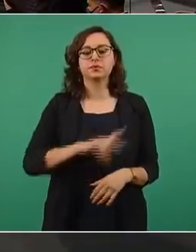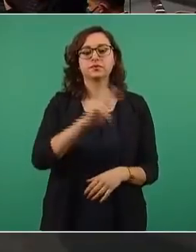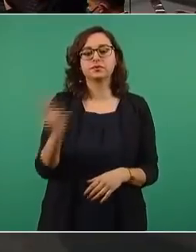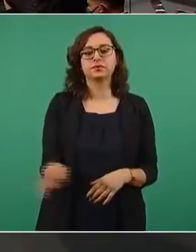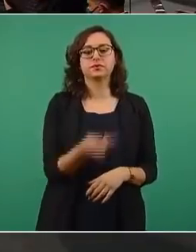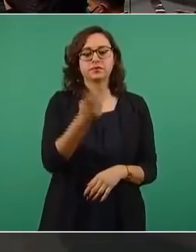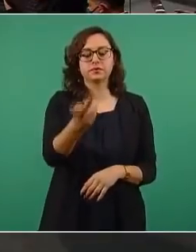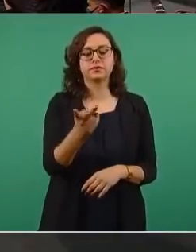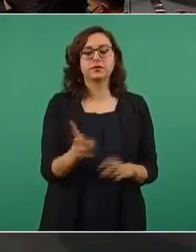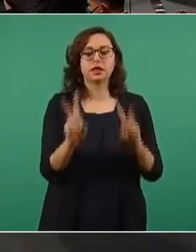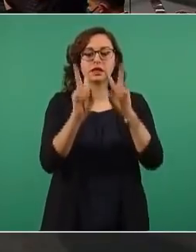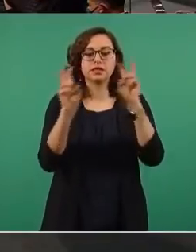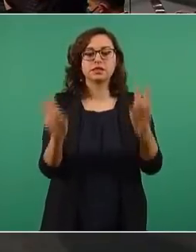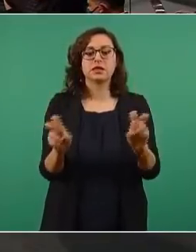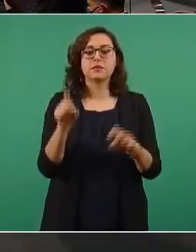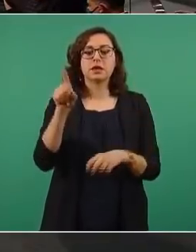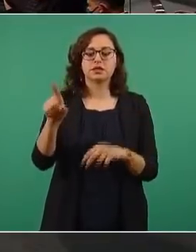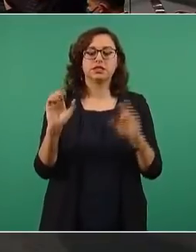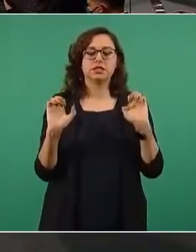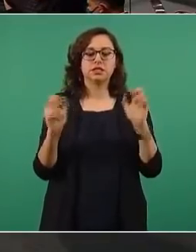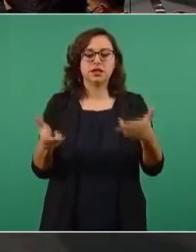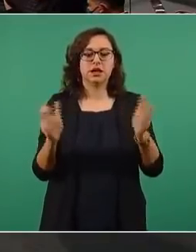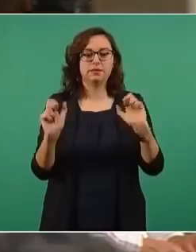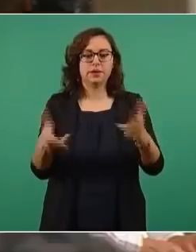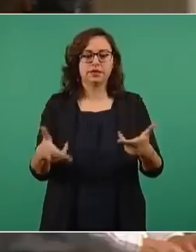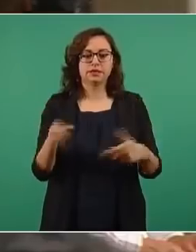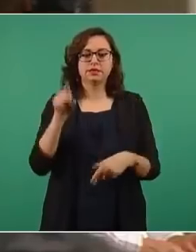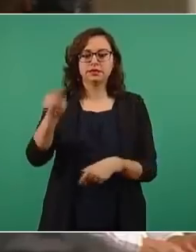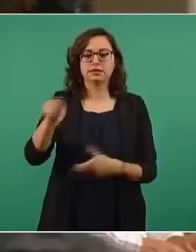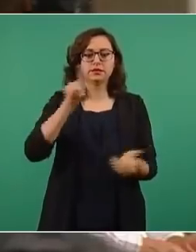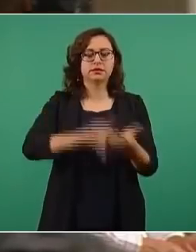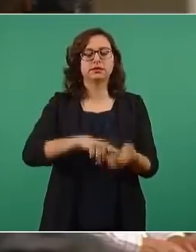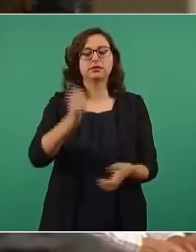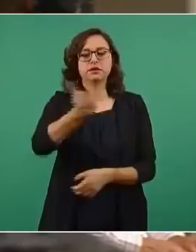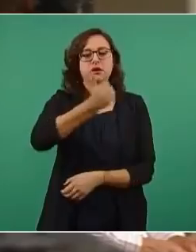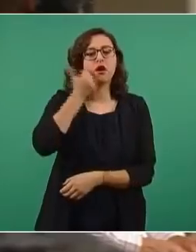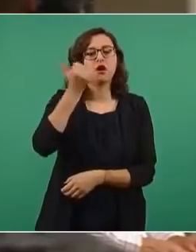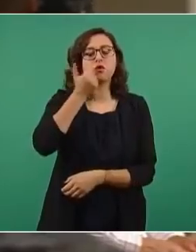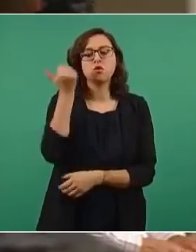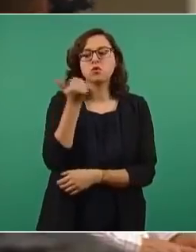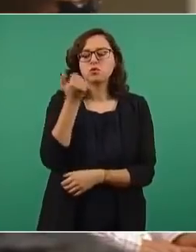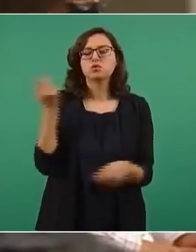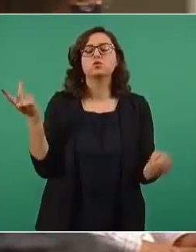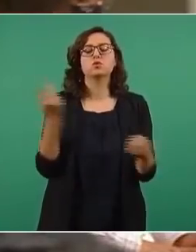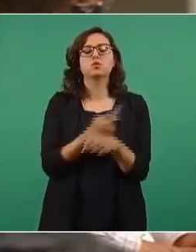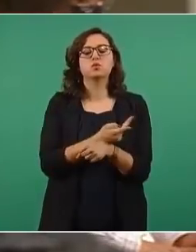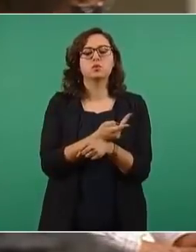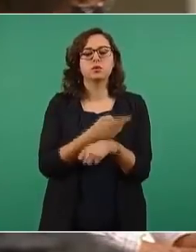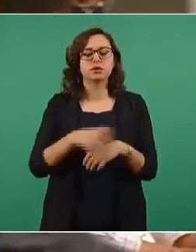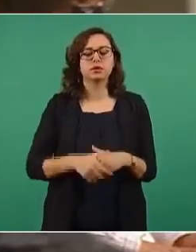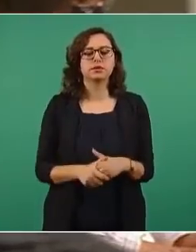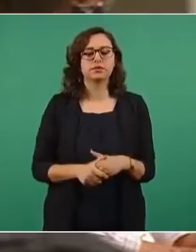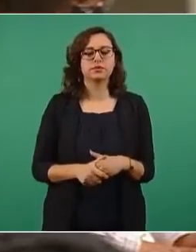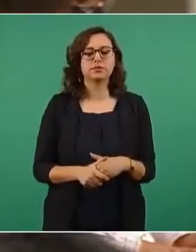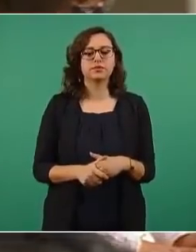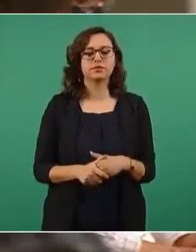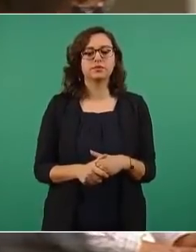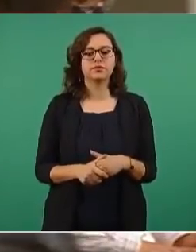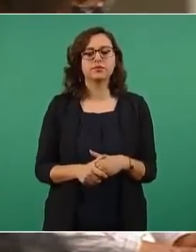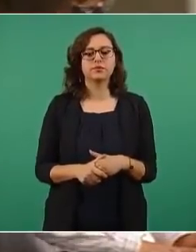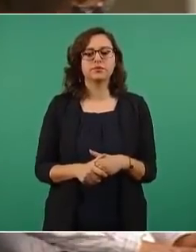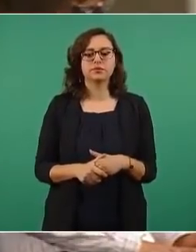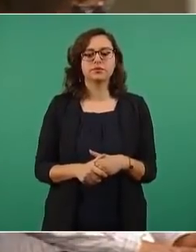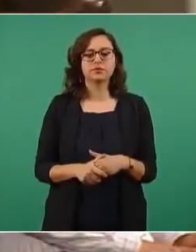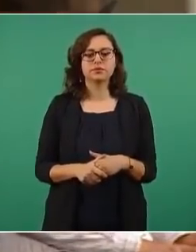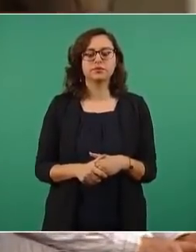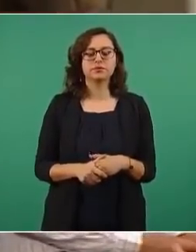relacionada con los estudiantes de Chiapas, que hace dos días se refería a ello. El motivo o origen